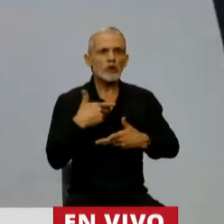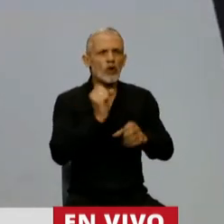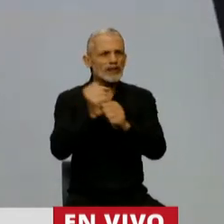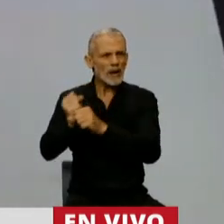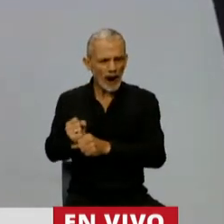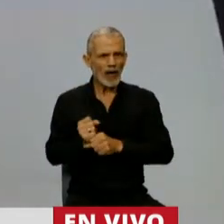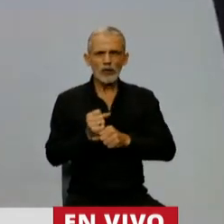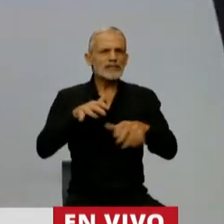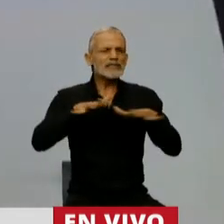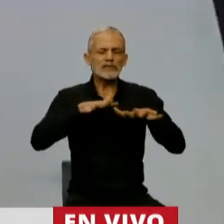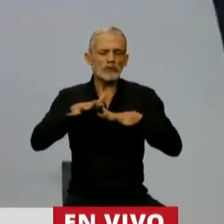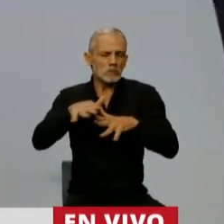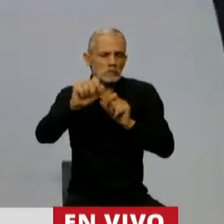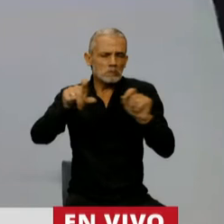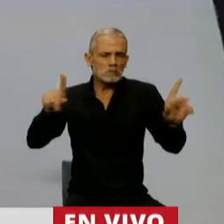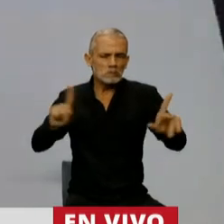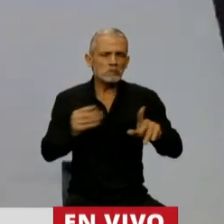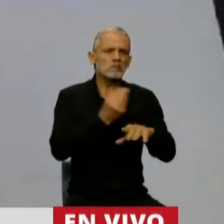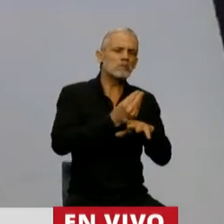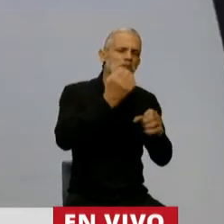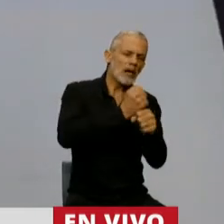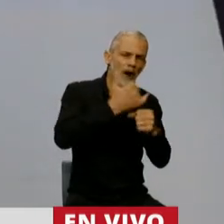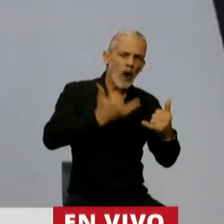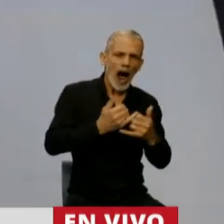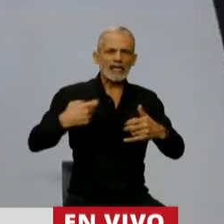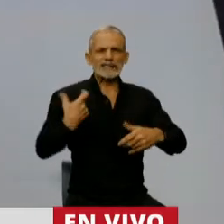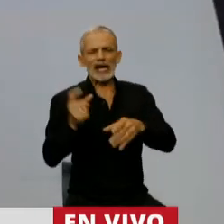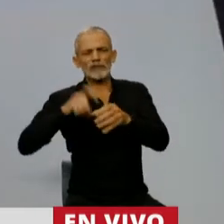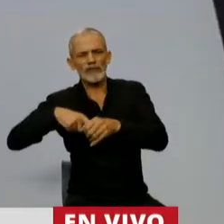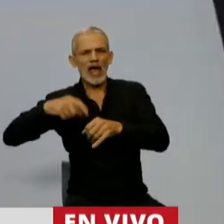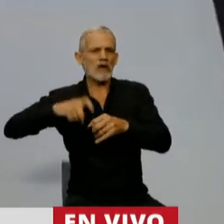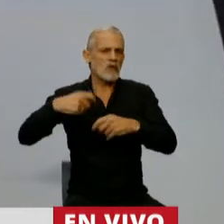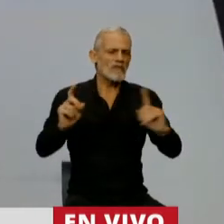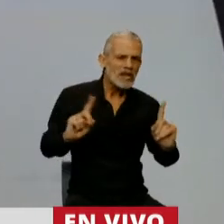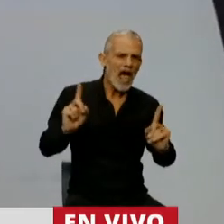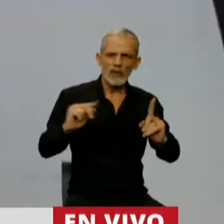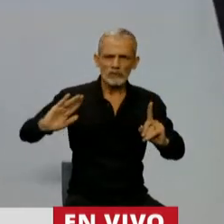situación en la que se encuentren, ocupados, desocupados, sindicalizados, no sindicalizados,